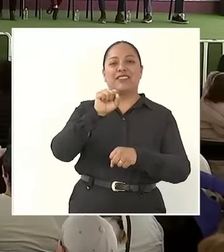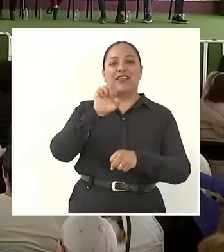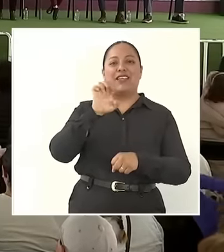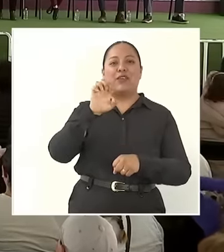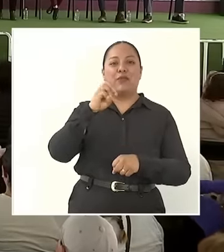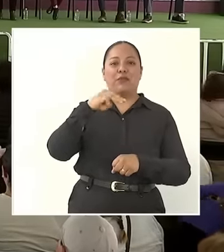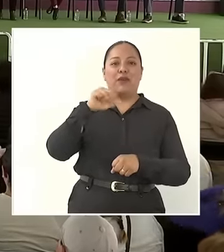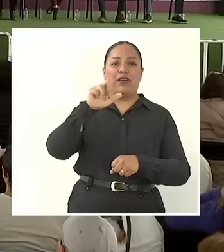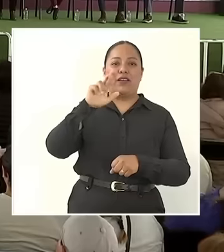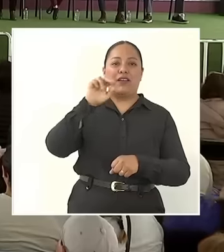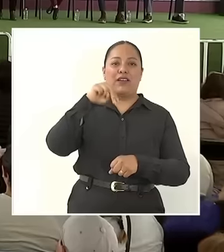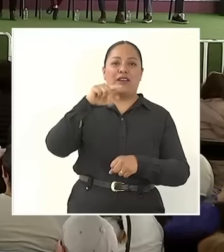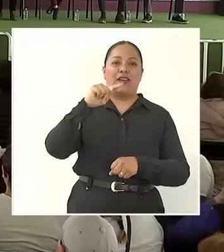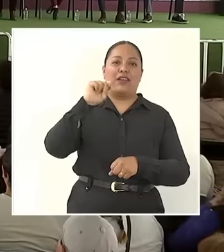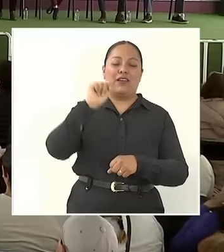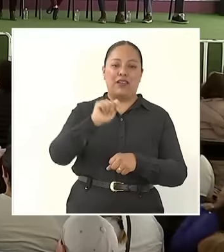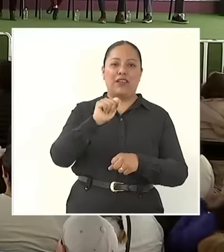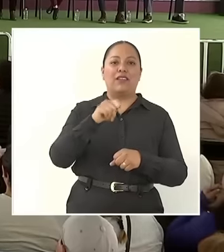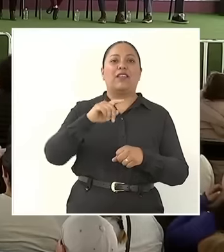estará apoyando.